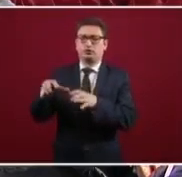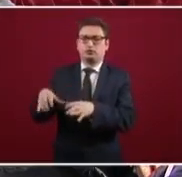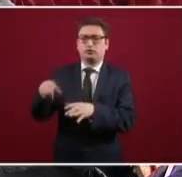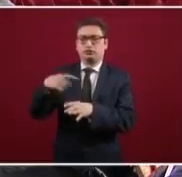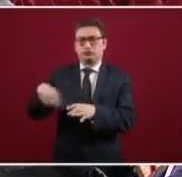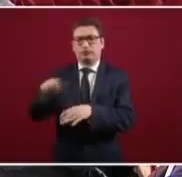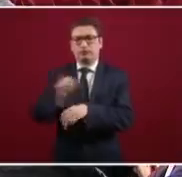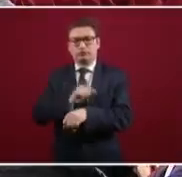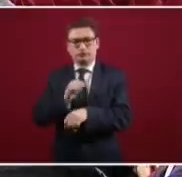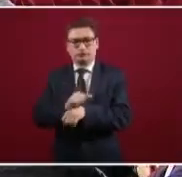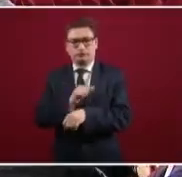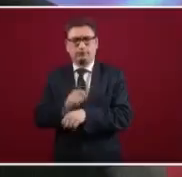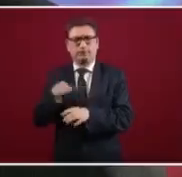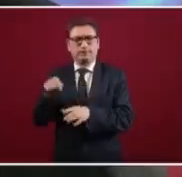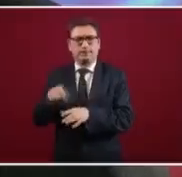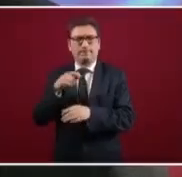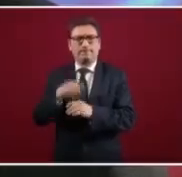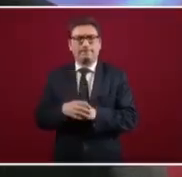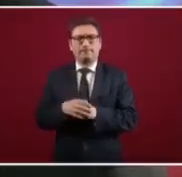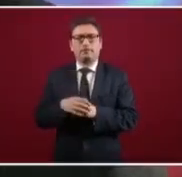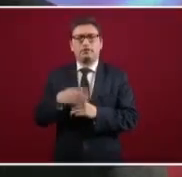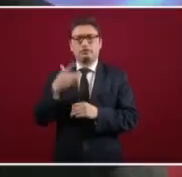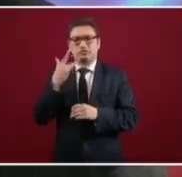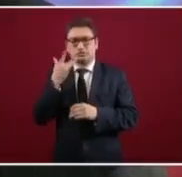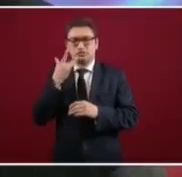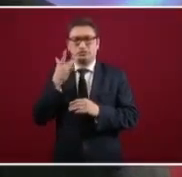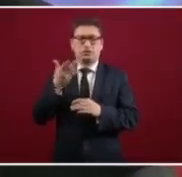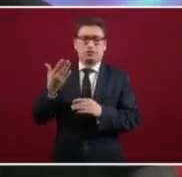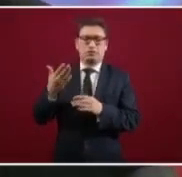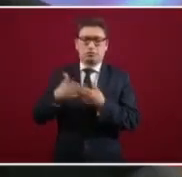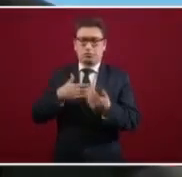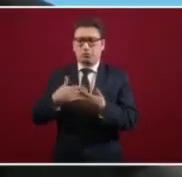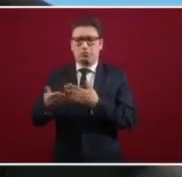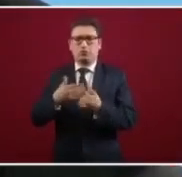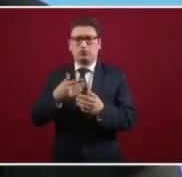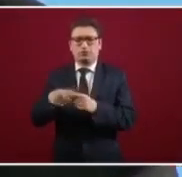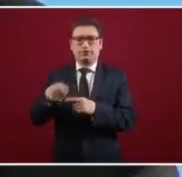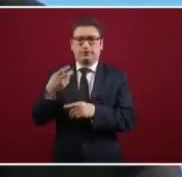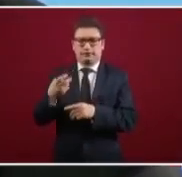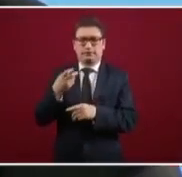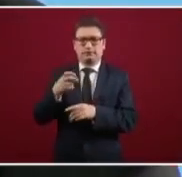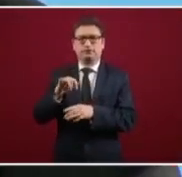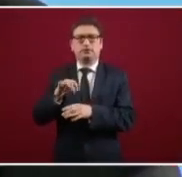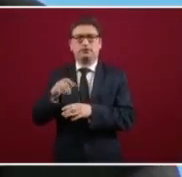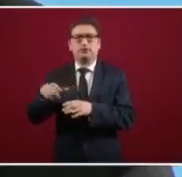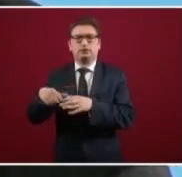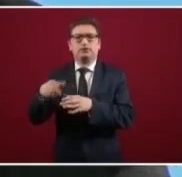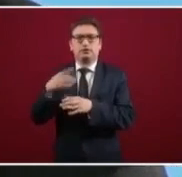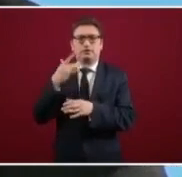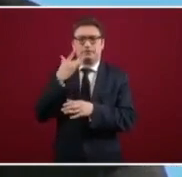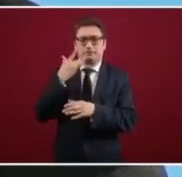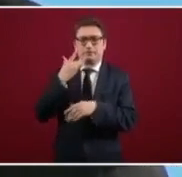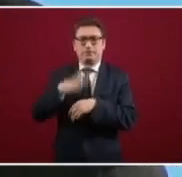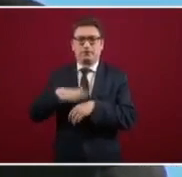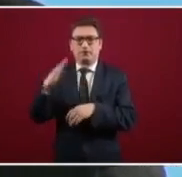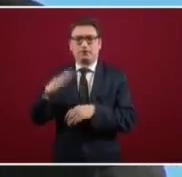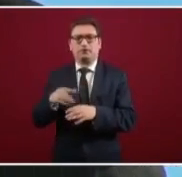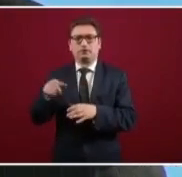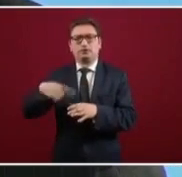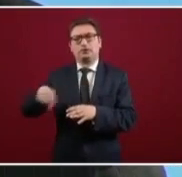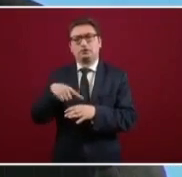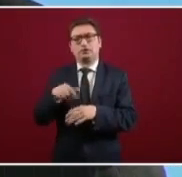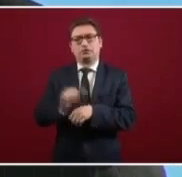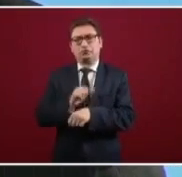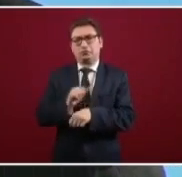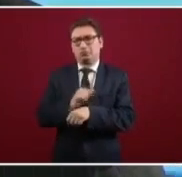son vehículos de lujo de modelo más reciente eso sí son vehículos más félix y es muy